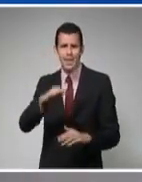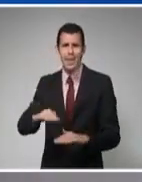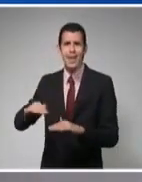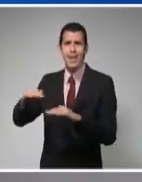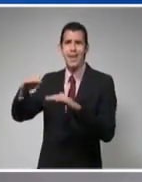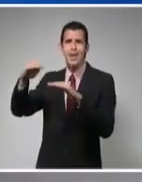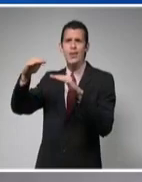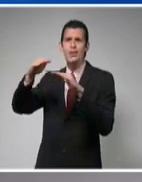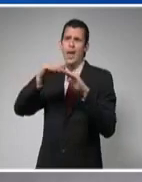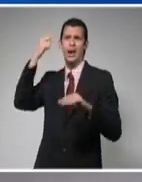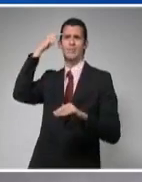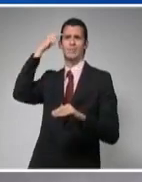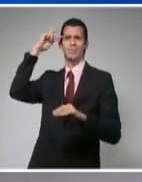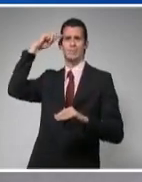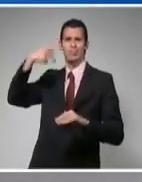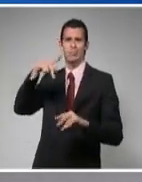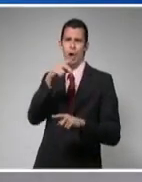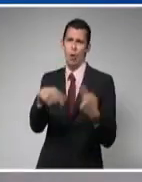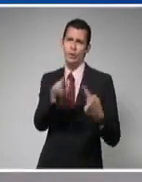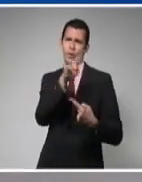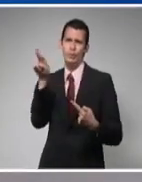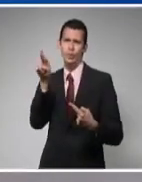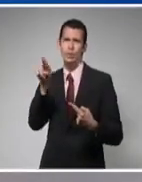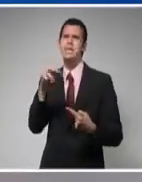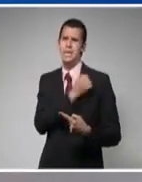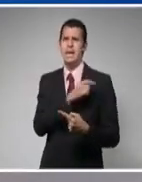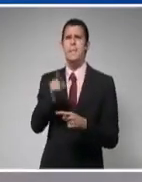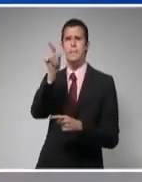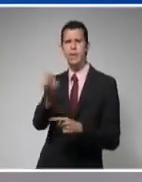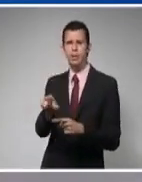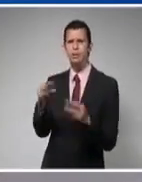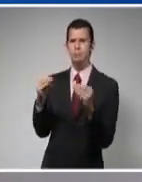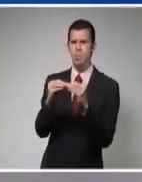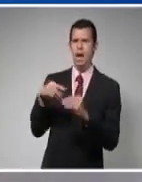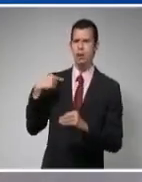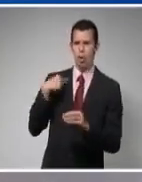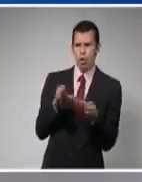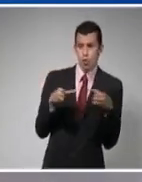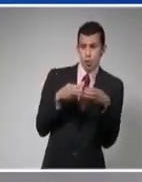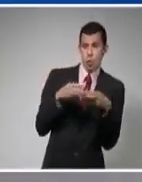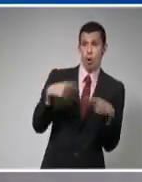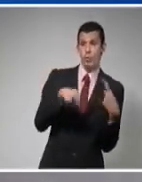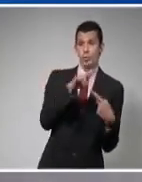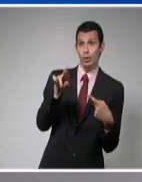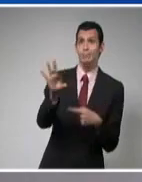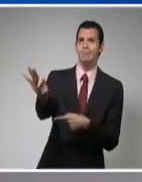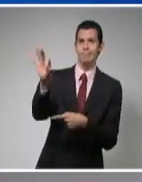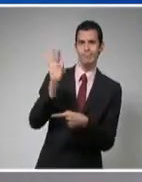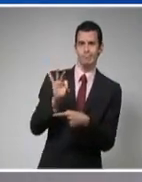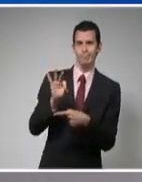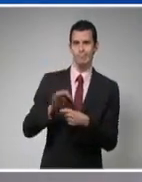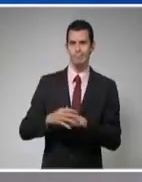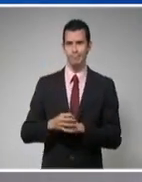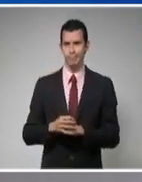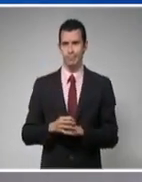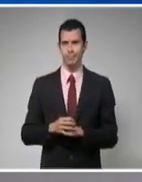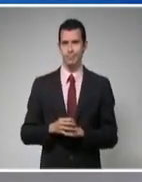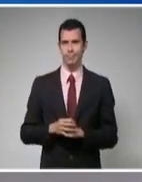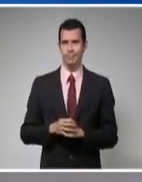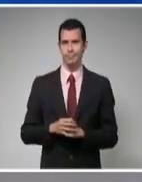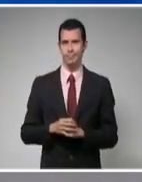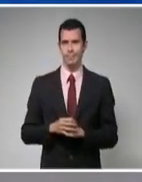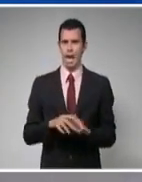unidos, dijeron los participantes en la reunión. Tenemos que coordinar encuentros presenciales. Esos encuentros tienen que ser al menos una